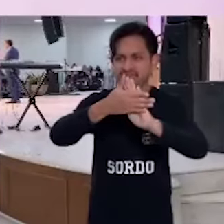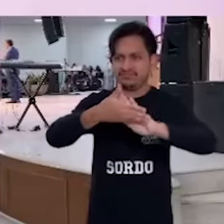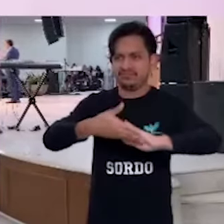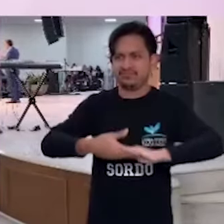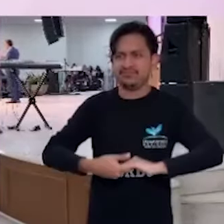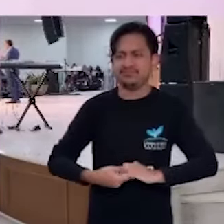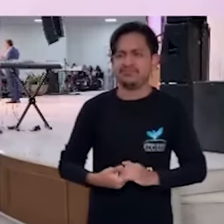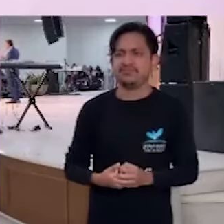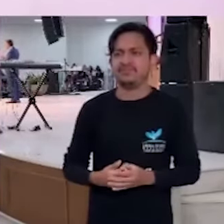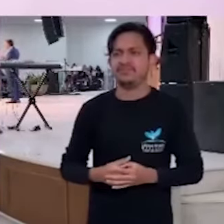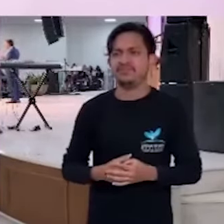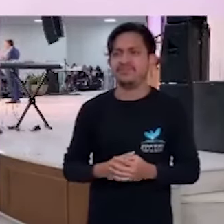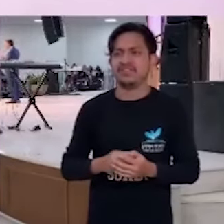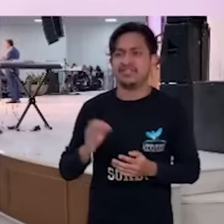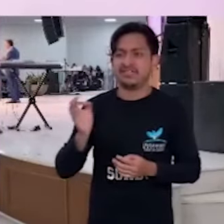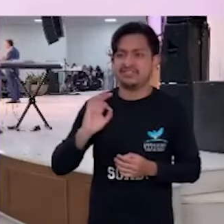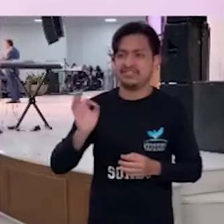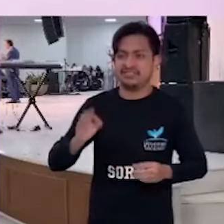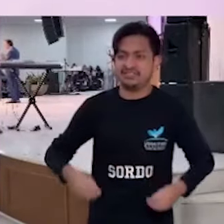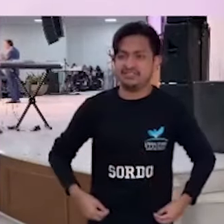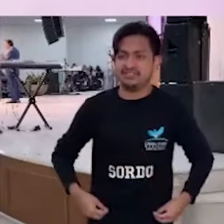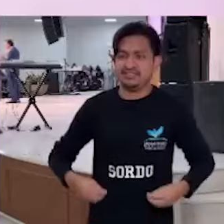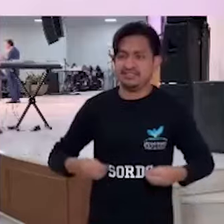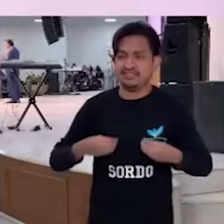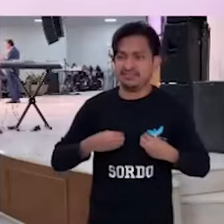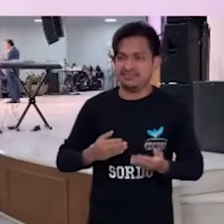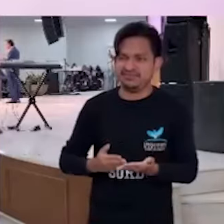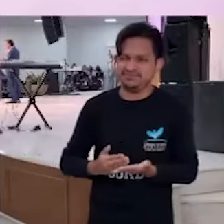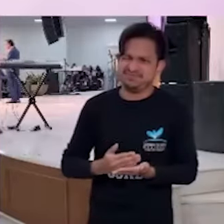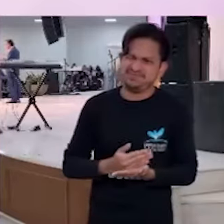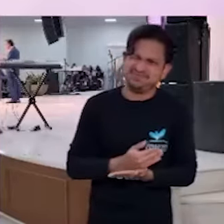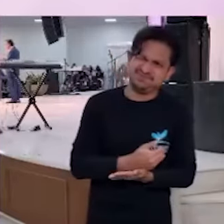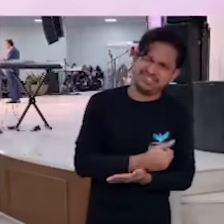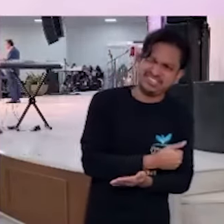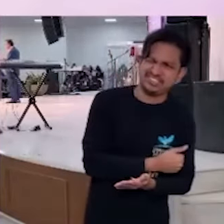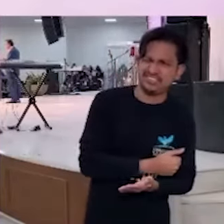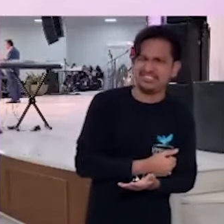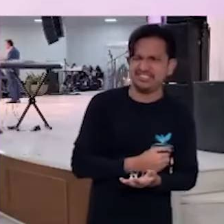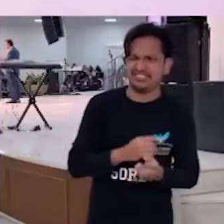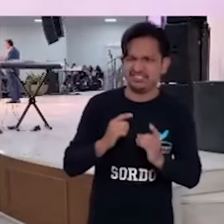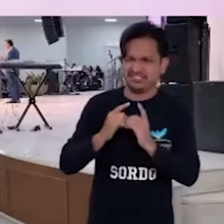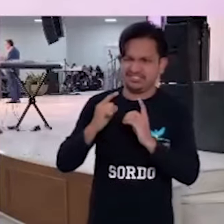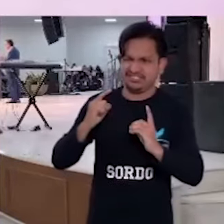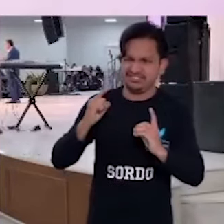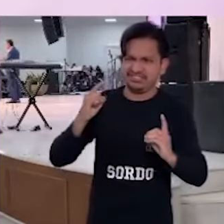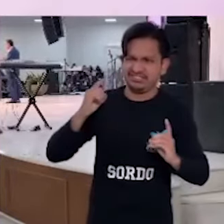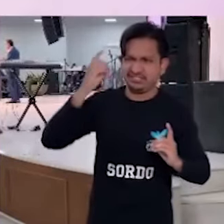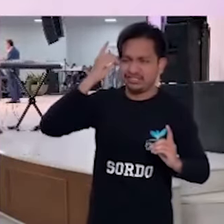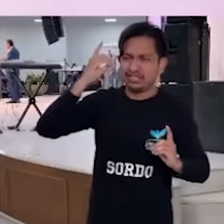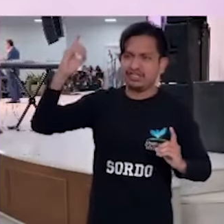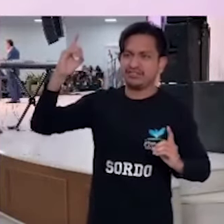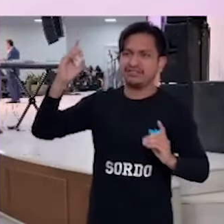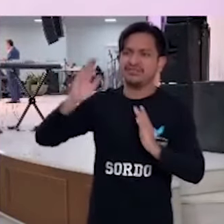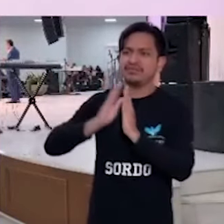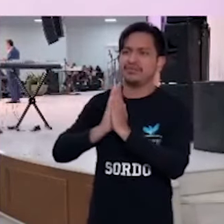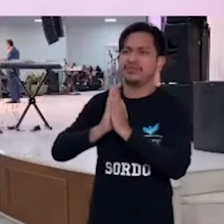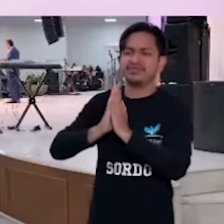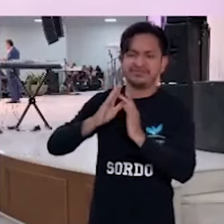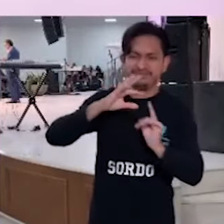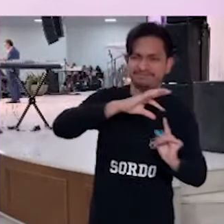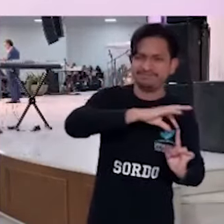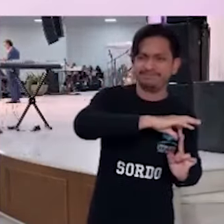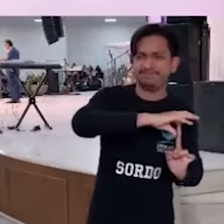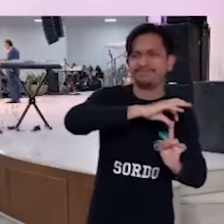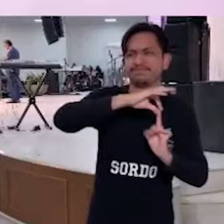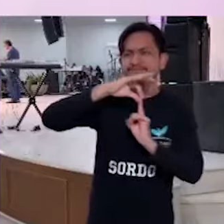pecado sean restauradas, Señor, y que sus familias sean bendecidas y que en todo, Señor, tú seas